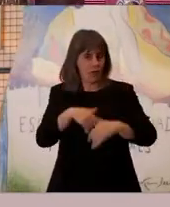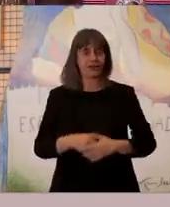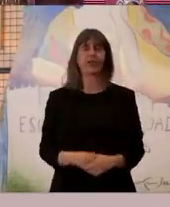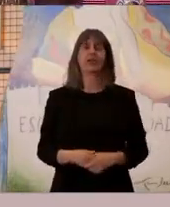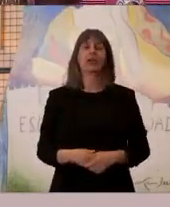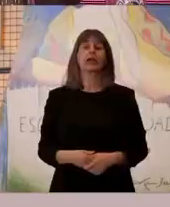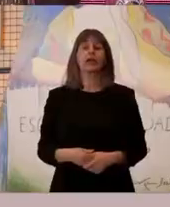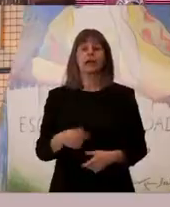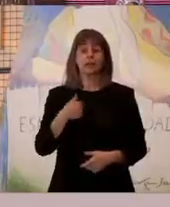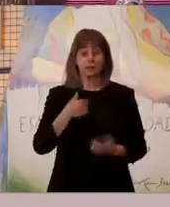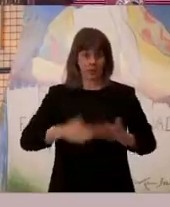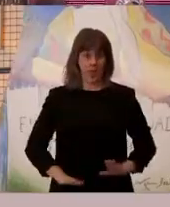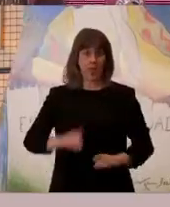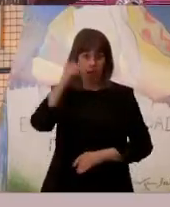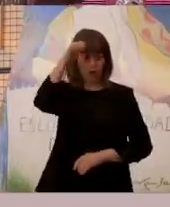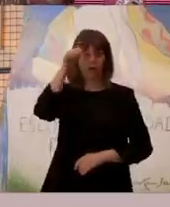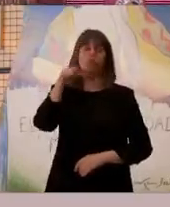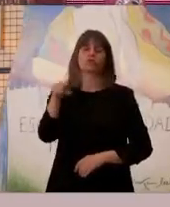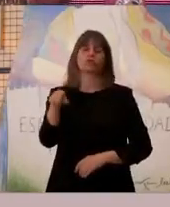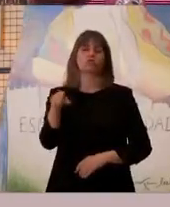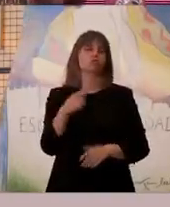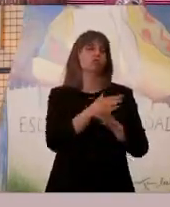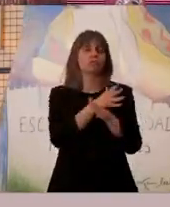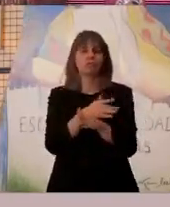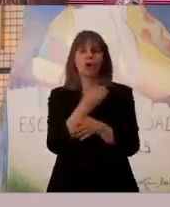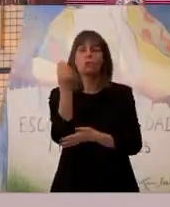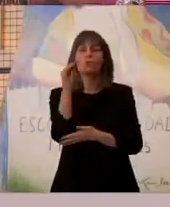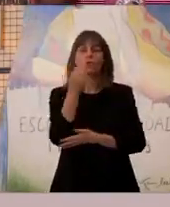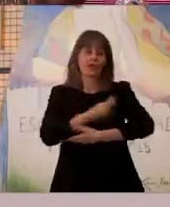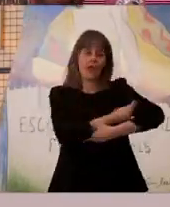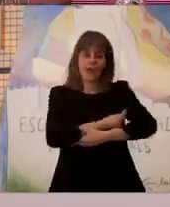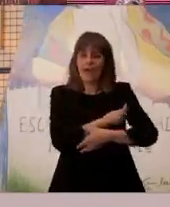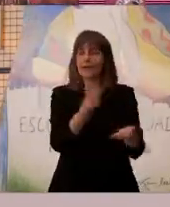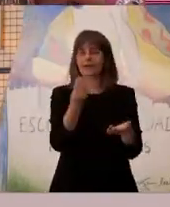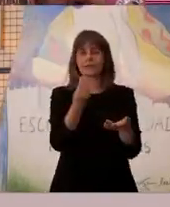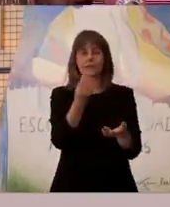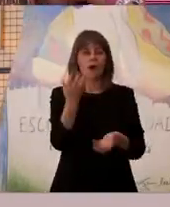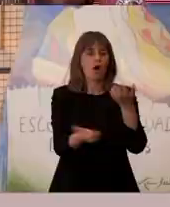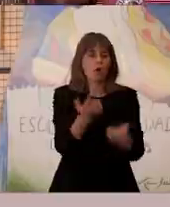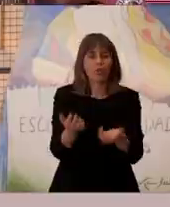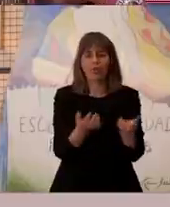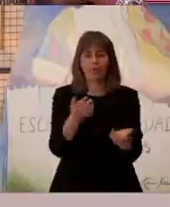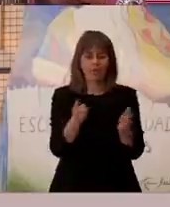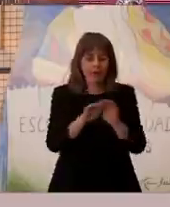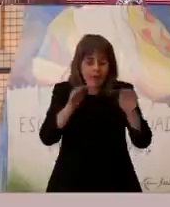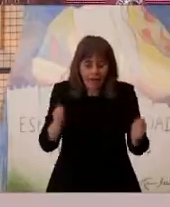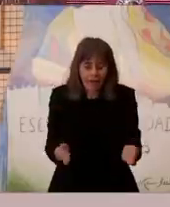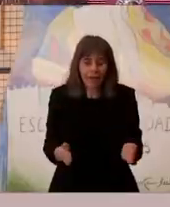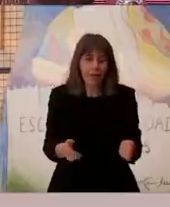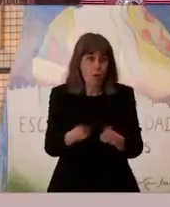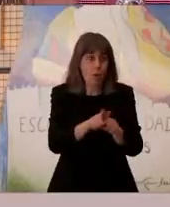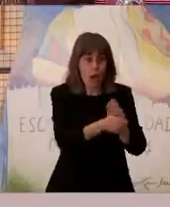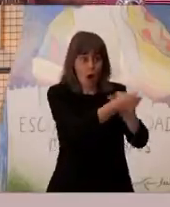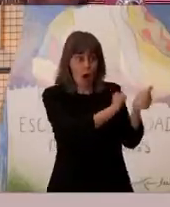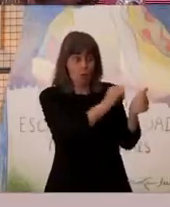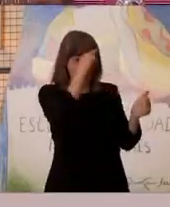iba jugaba con muñecas con cocinitas donde emulaba el trabajo de su padre en la cocina de mi